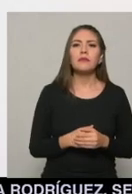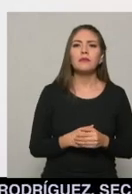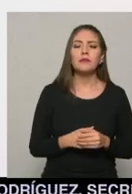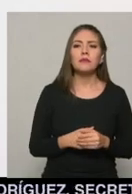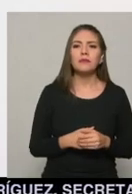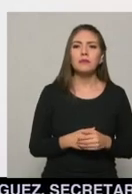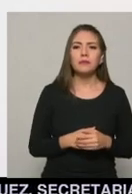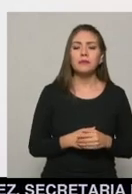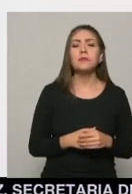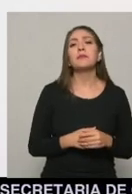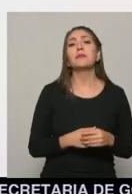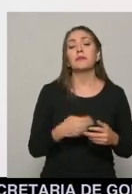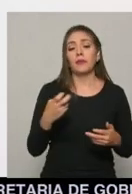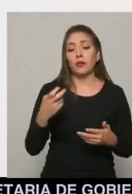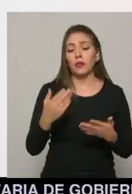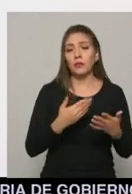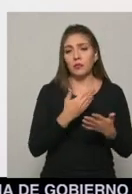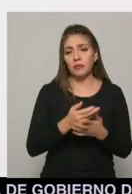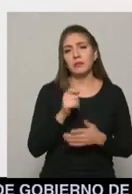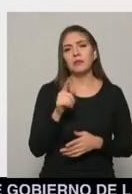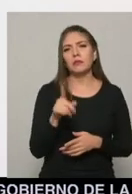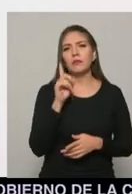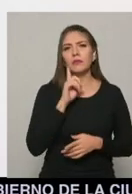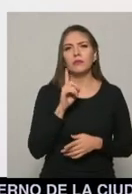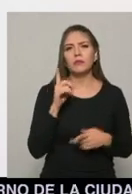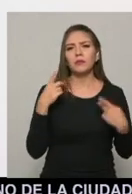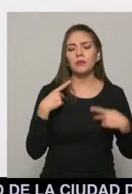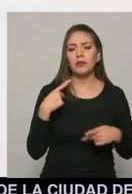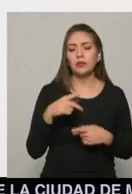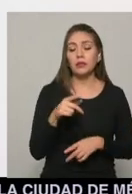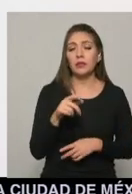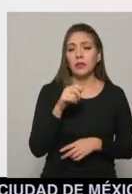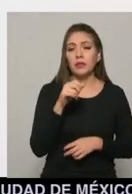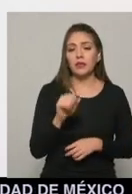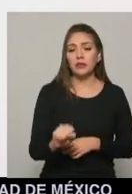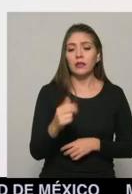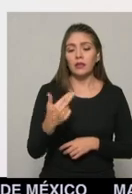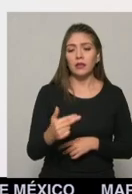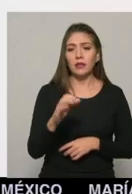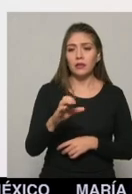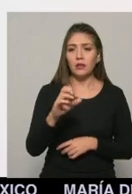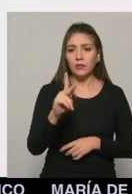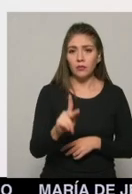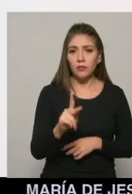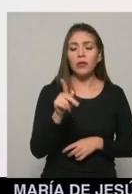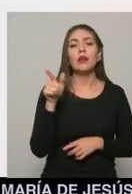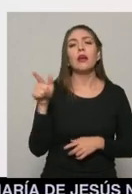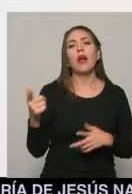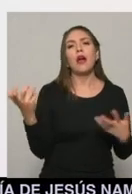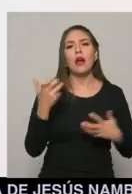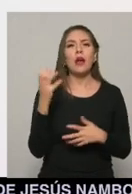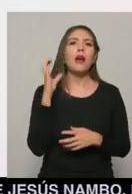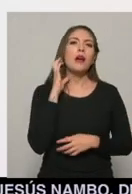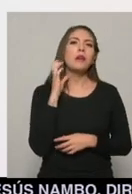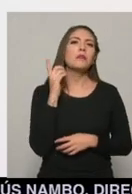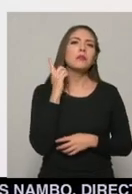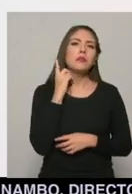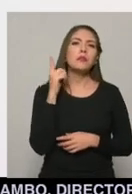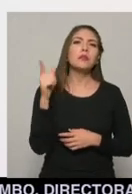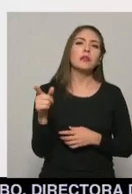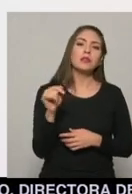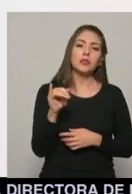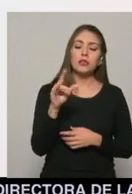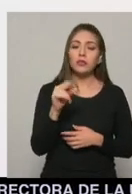una propuesta de la Secretaría de Hacienda. Como tú sabes, el paquete fiscal está en la Cámara de Diputados. Todavía